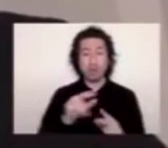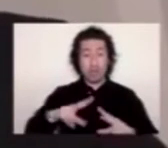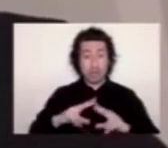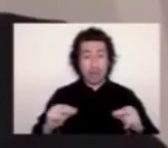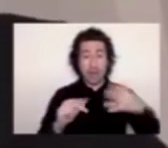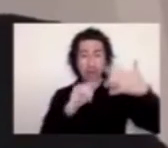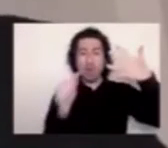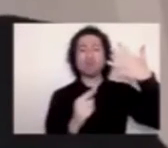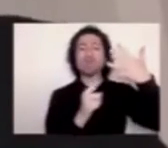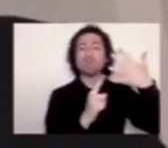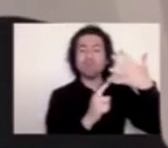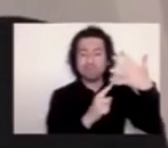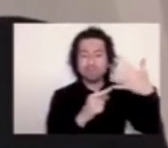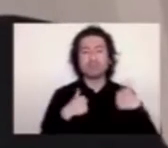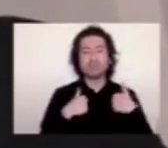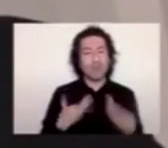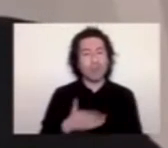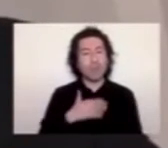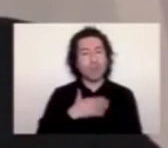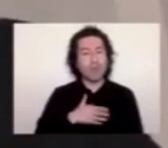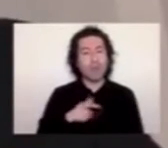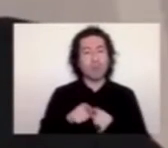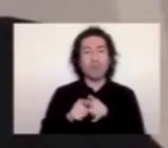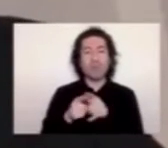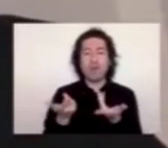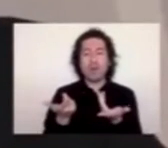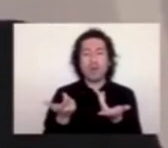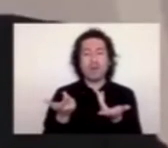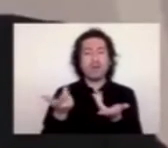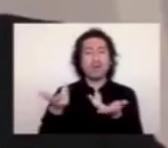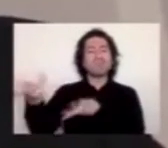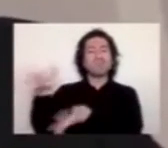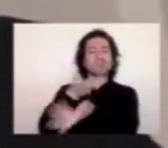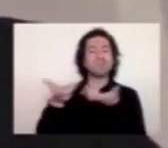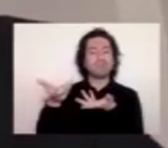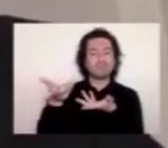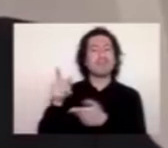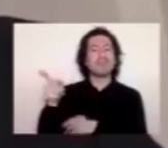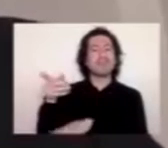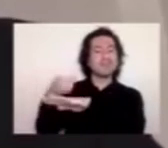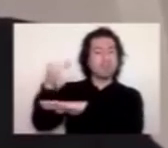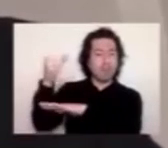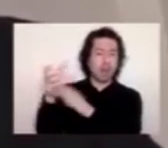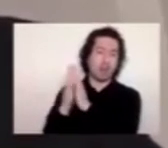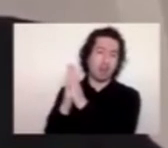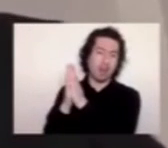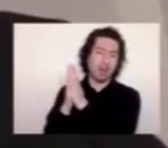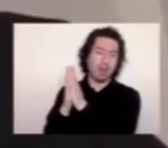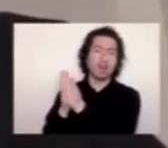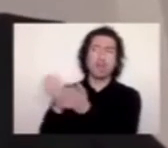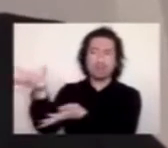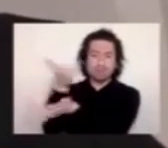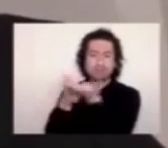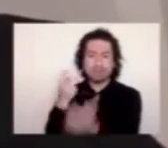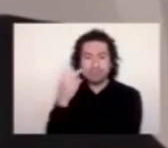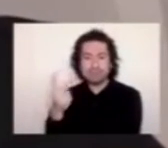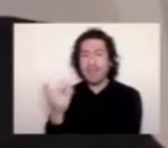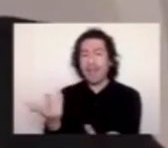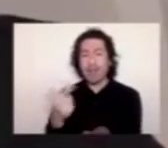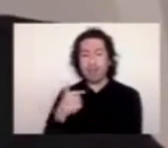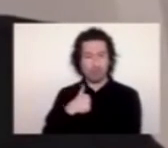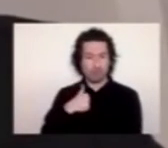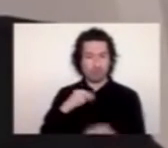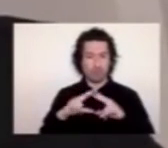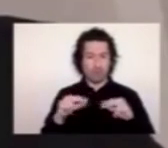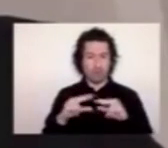solicitar un intercambio con el pei y con cepal para analizar un poco nuestro resultado y ver de qué manera